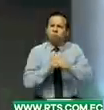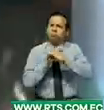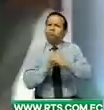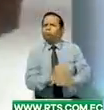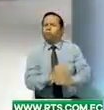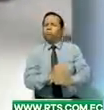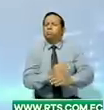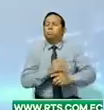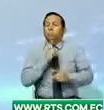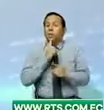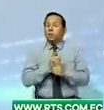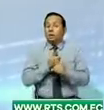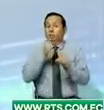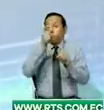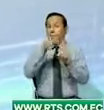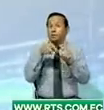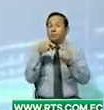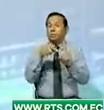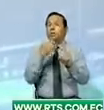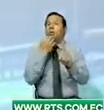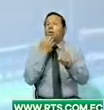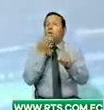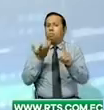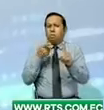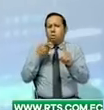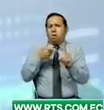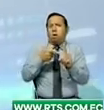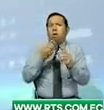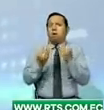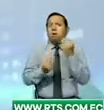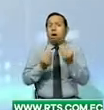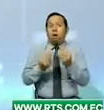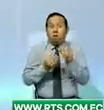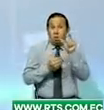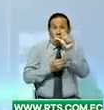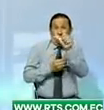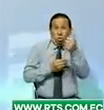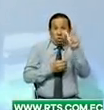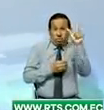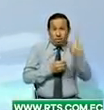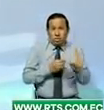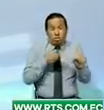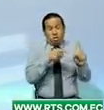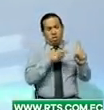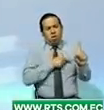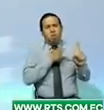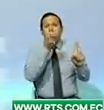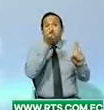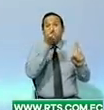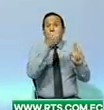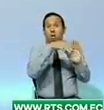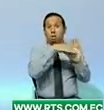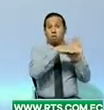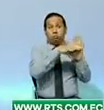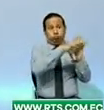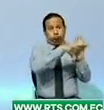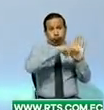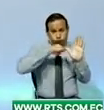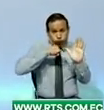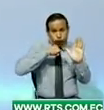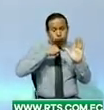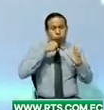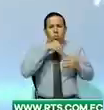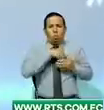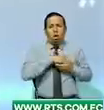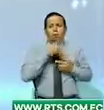La astucia de este sujeto no tuvo límites al tratar de asaltar a un cliente de una entidad bancaria dentro de un centro comercial